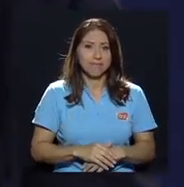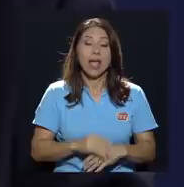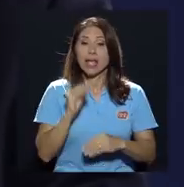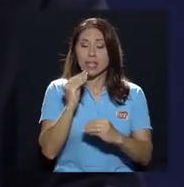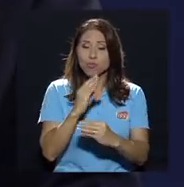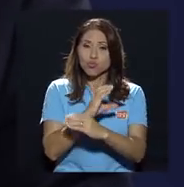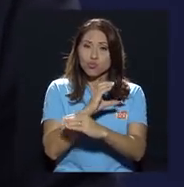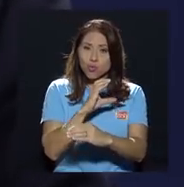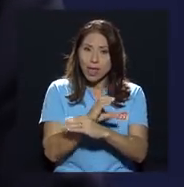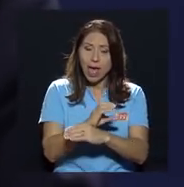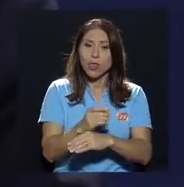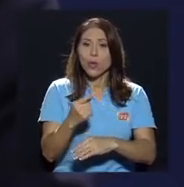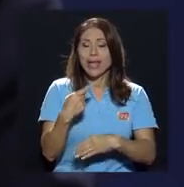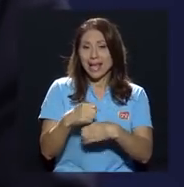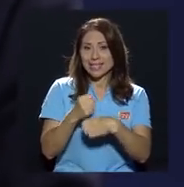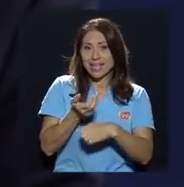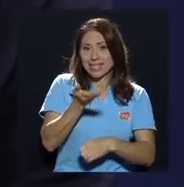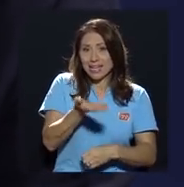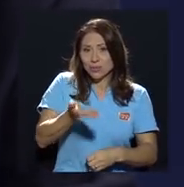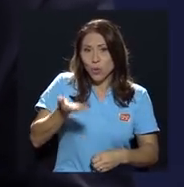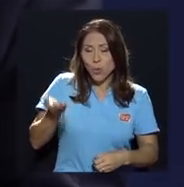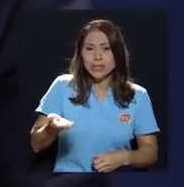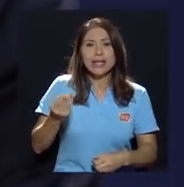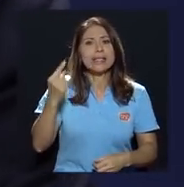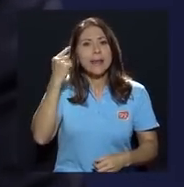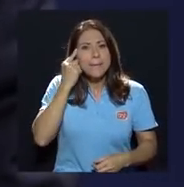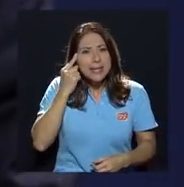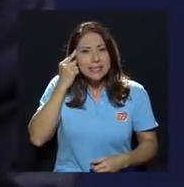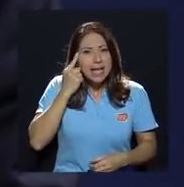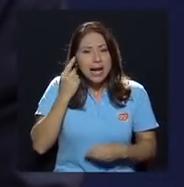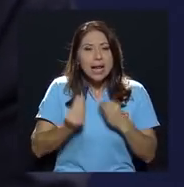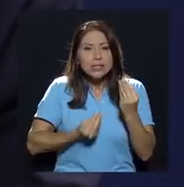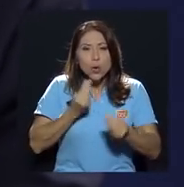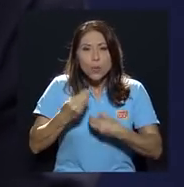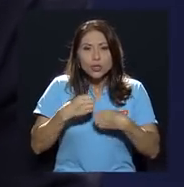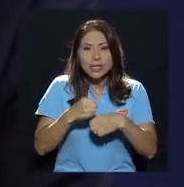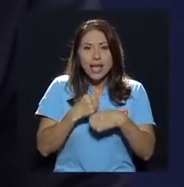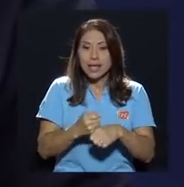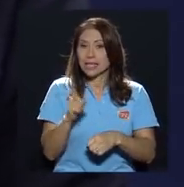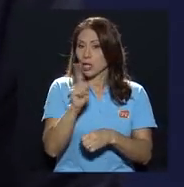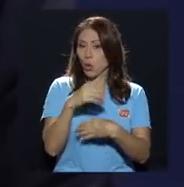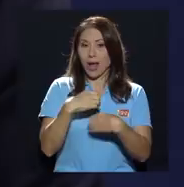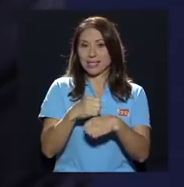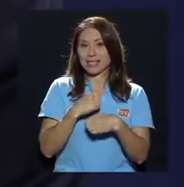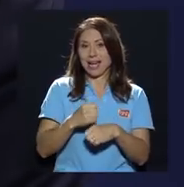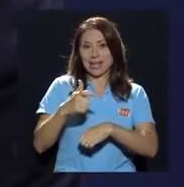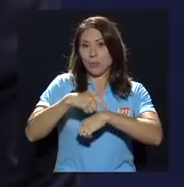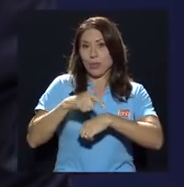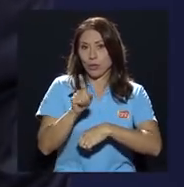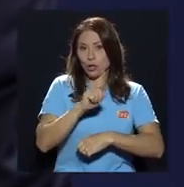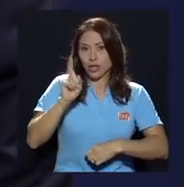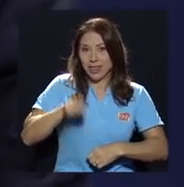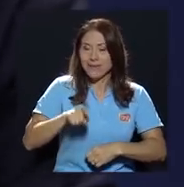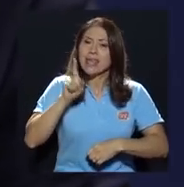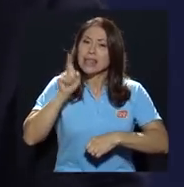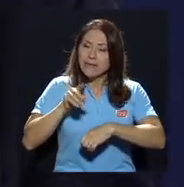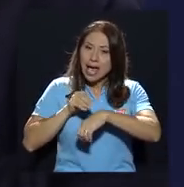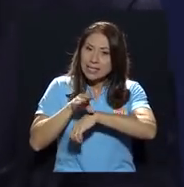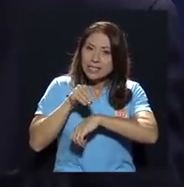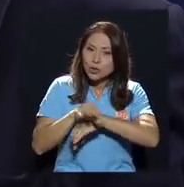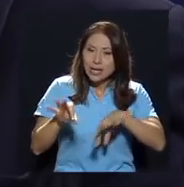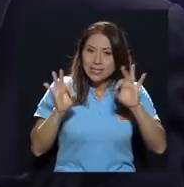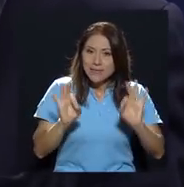hay que tener mucho cuidado en hacer estas cosas en pensarlas como se hacen no hacerlas cuando no se debe y